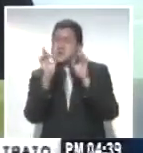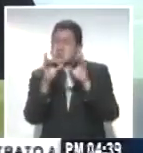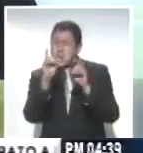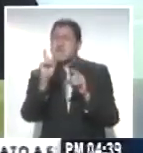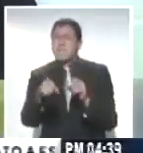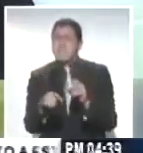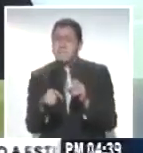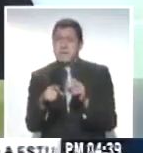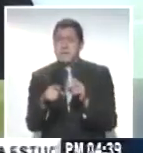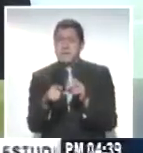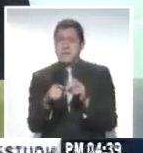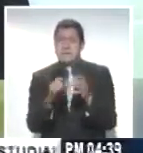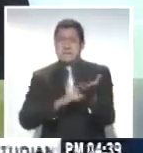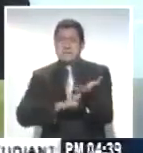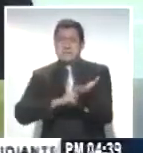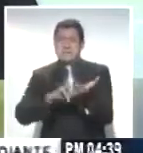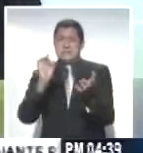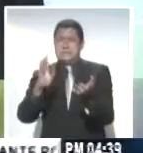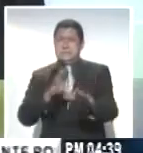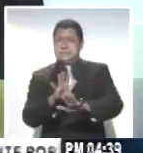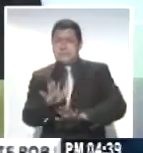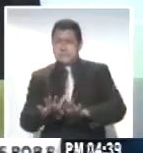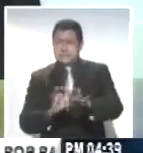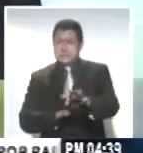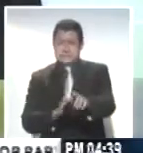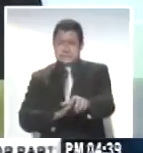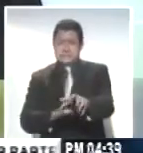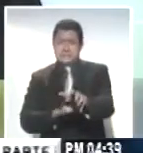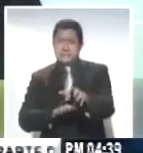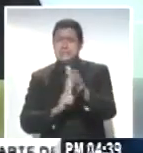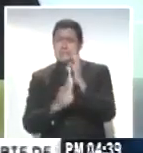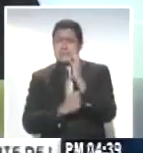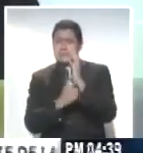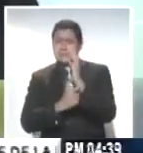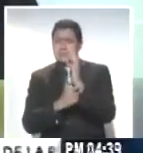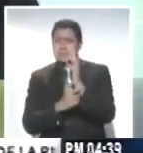dé las llamadas tendinitis bien sea a